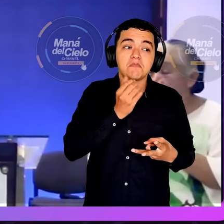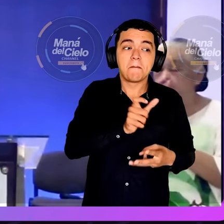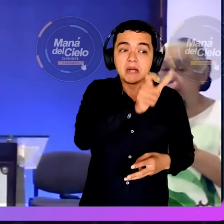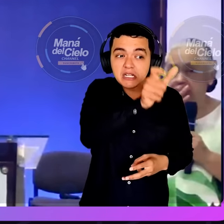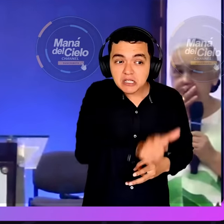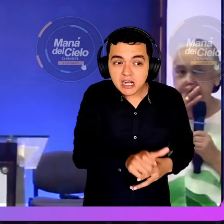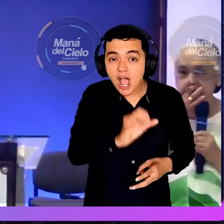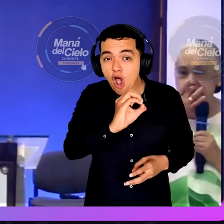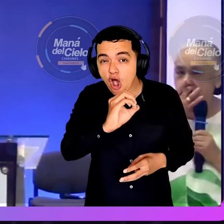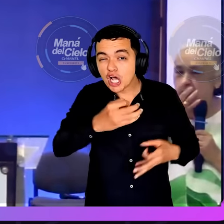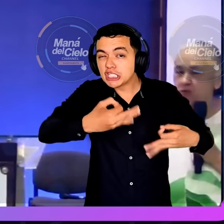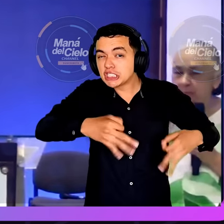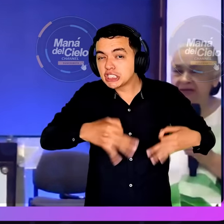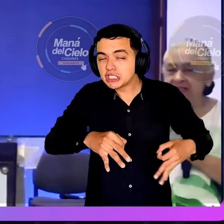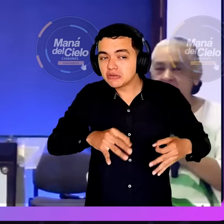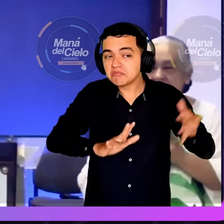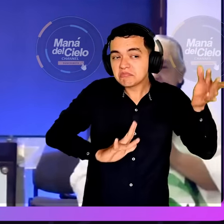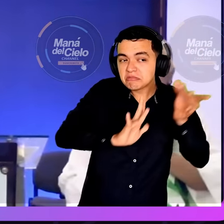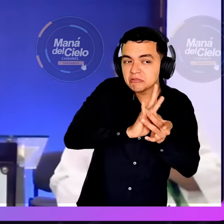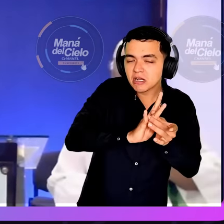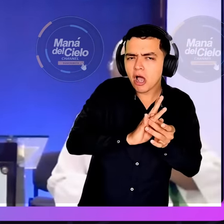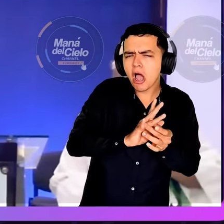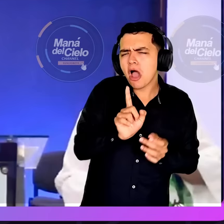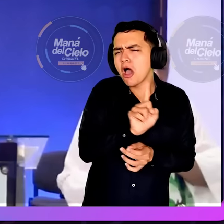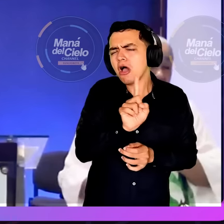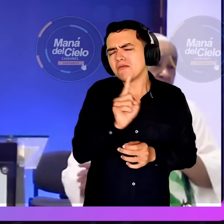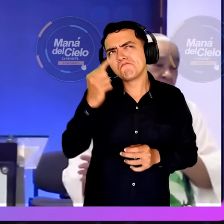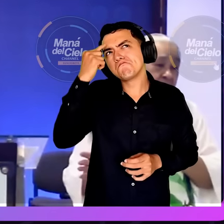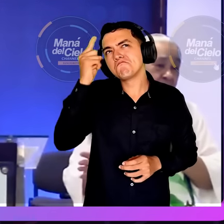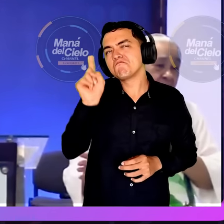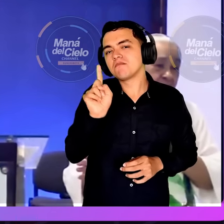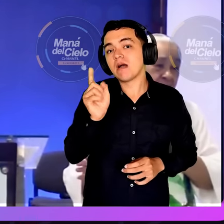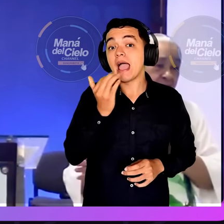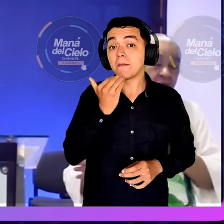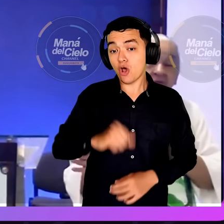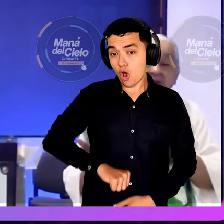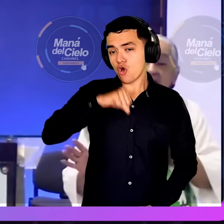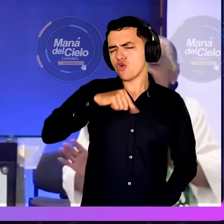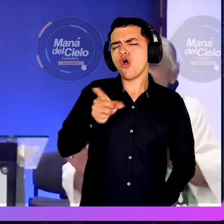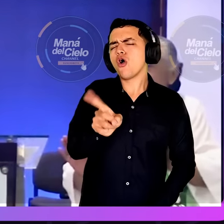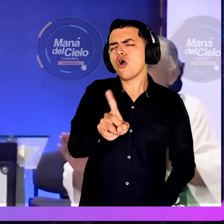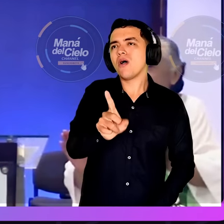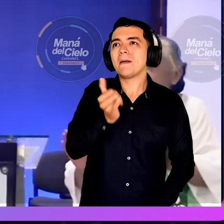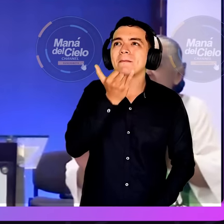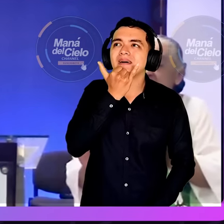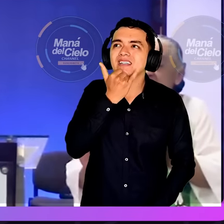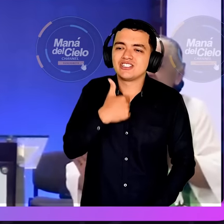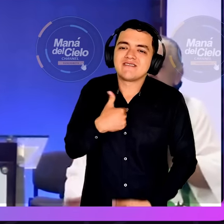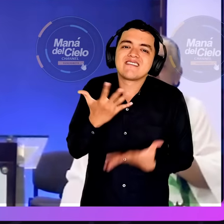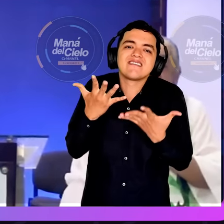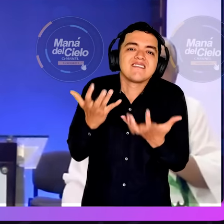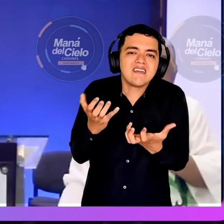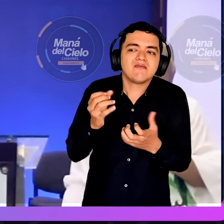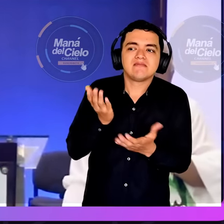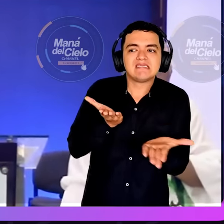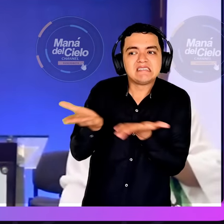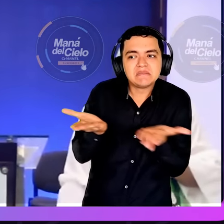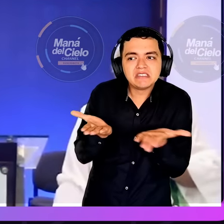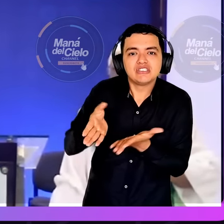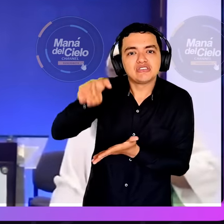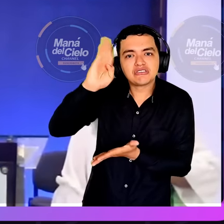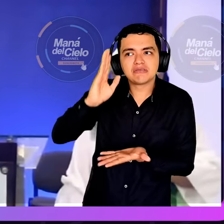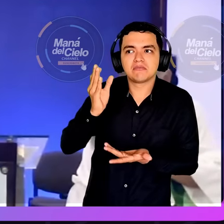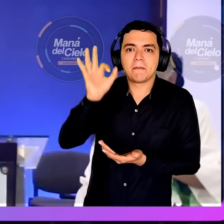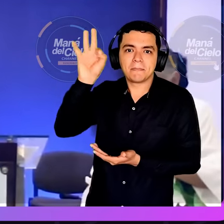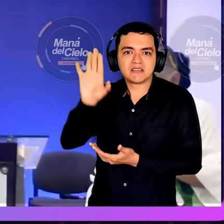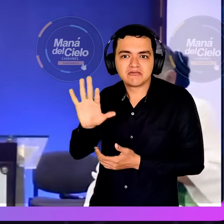por orgullo, sino por una pasión. Y vea, la Biblia dice, deleítate a sí mismo en el Señor y Él concederá las peticiones